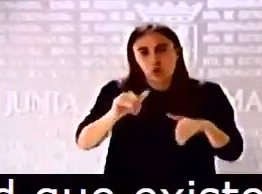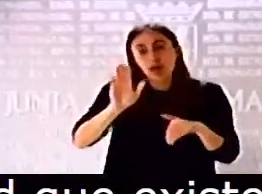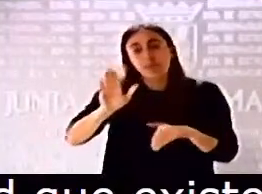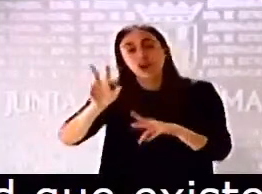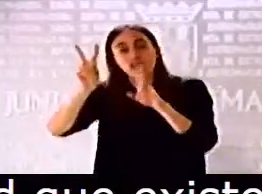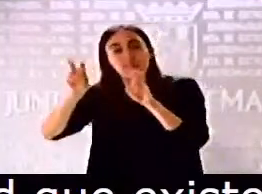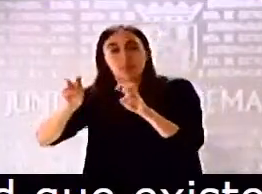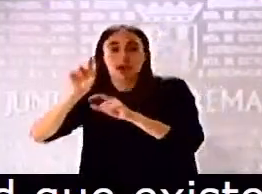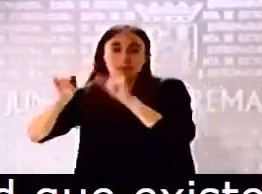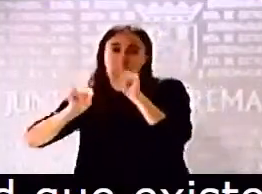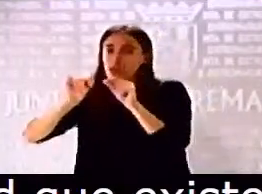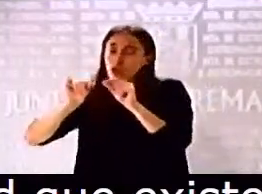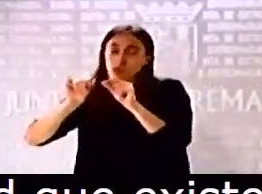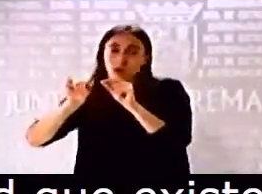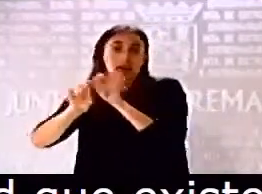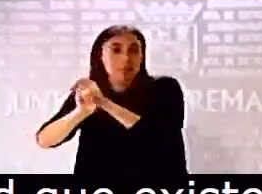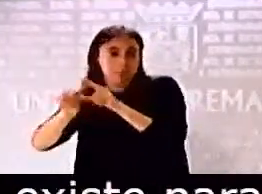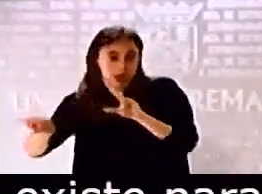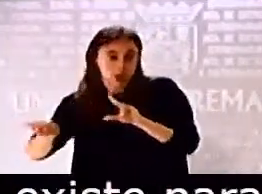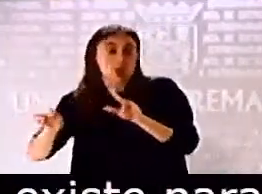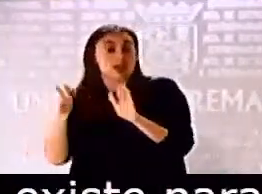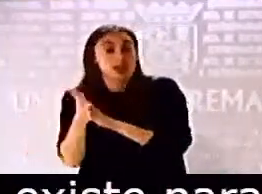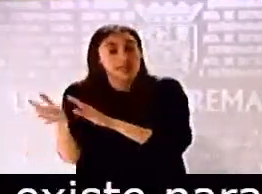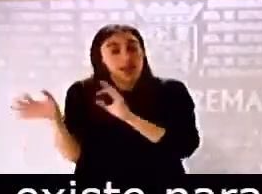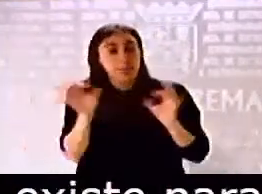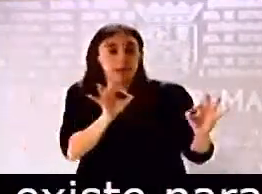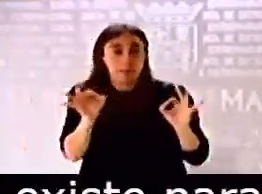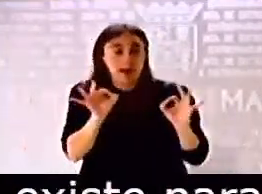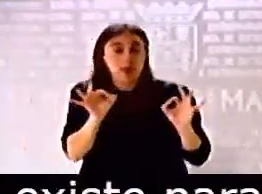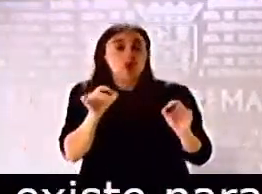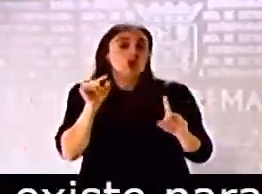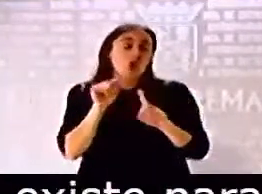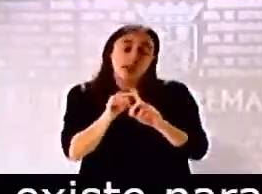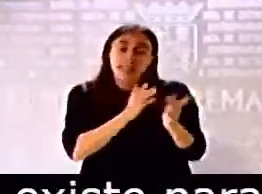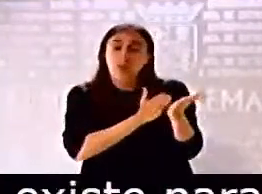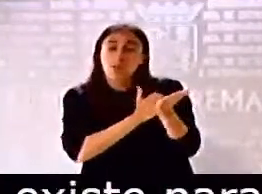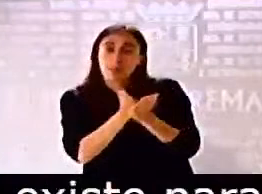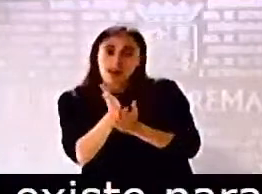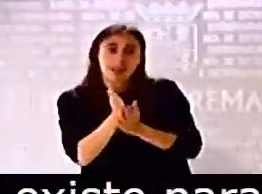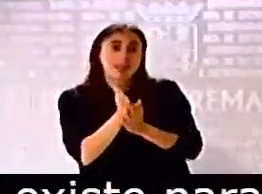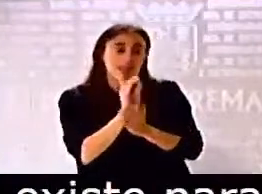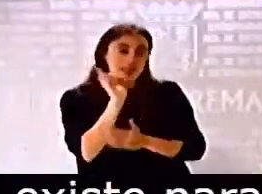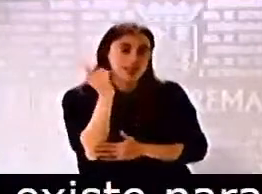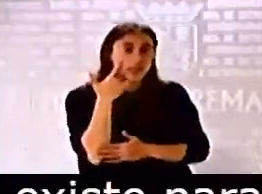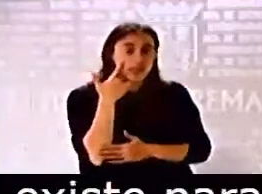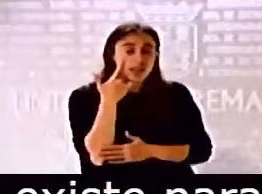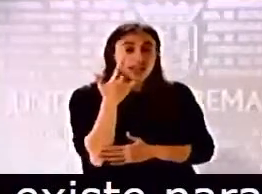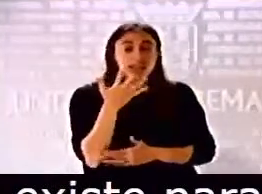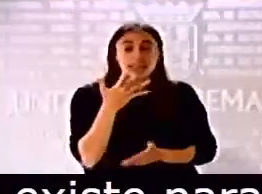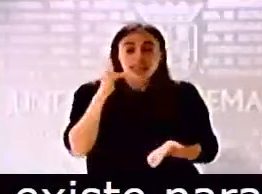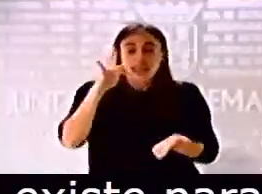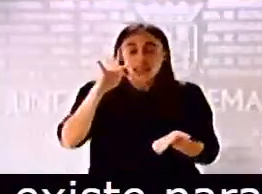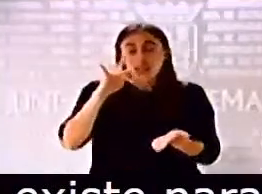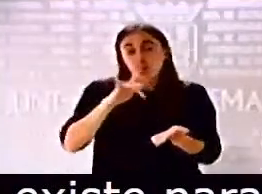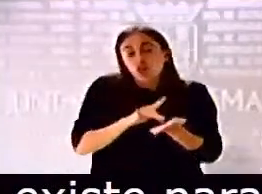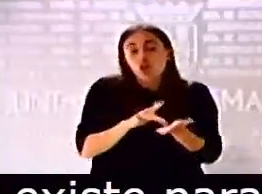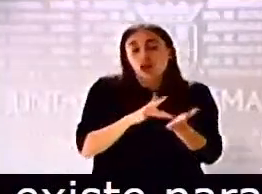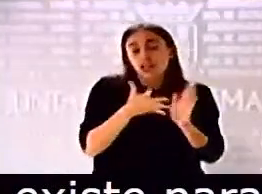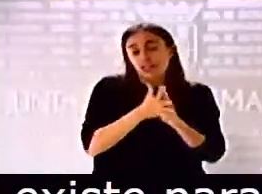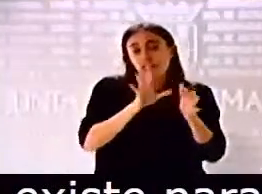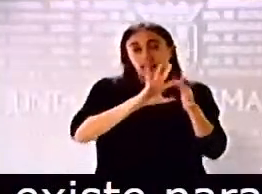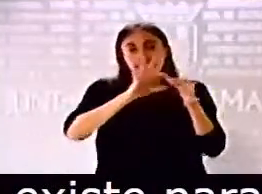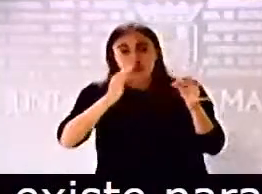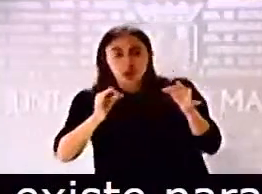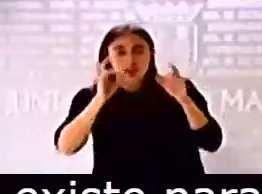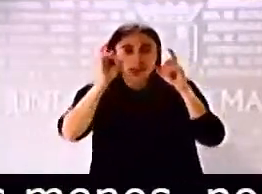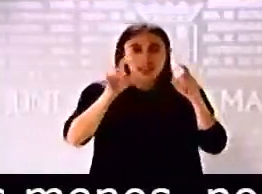Con lo cual, pues estar preparados, que lo estamos, para detectar esa variante, si aparece secuenciarla y si aparece